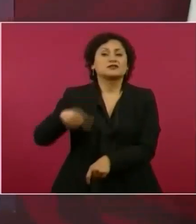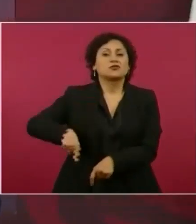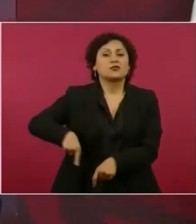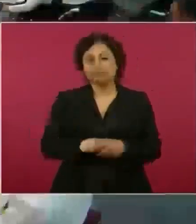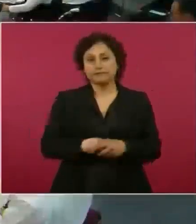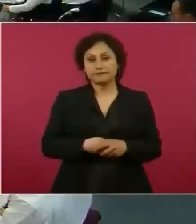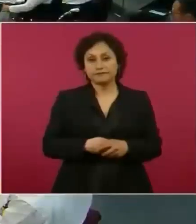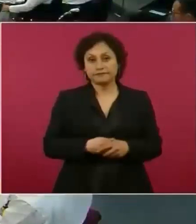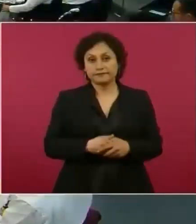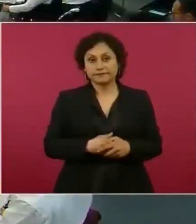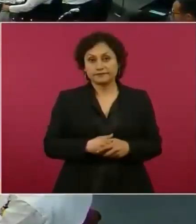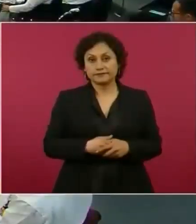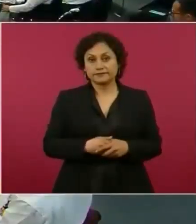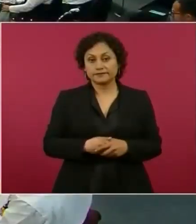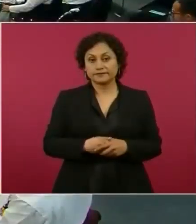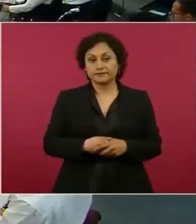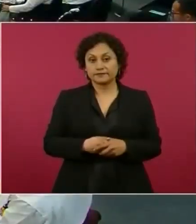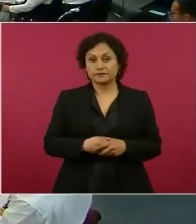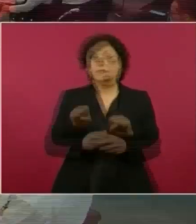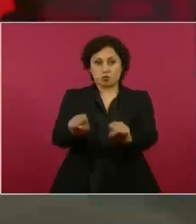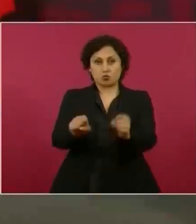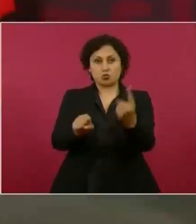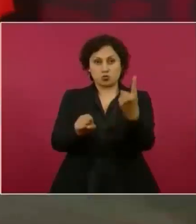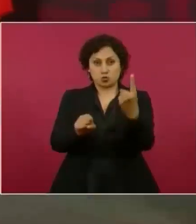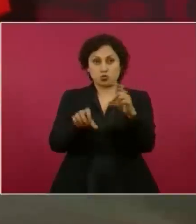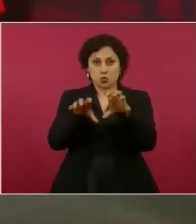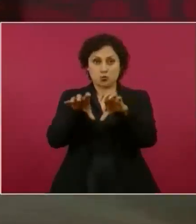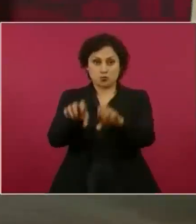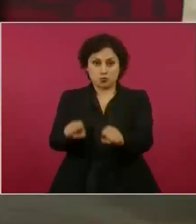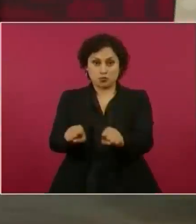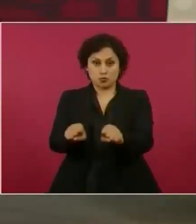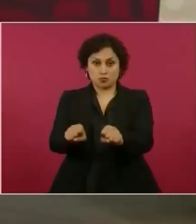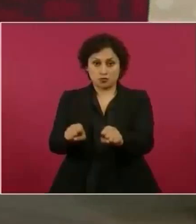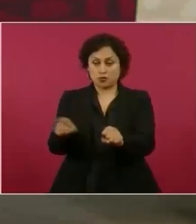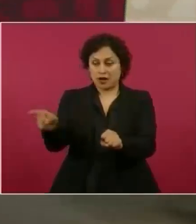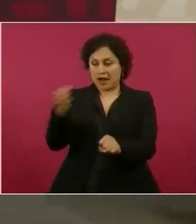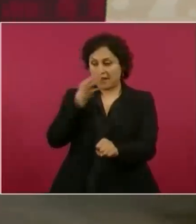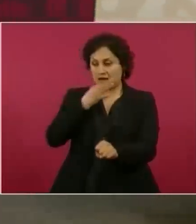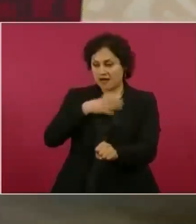irresponsables. Hay un detenido, eso es lo que nos informaron.